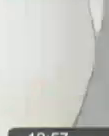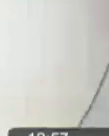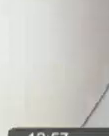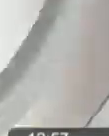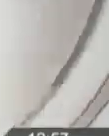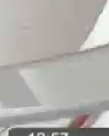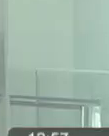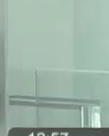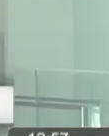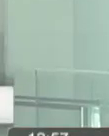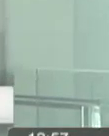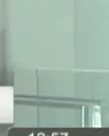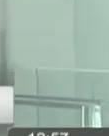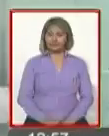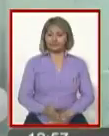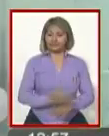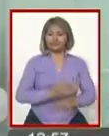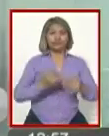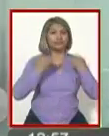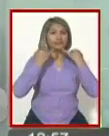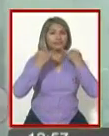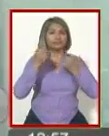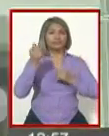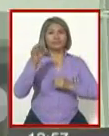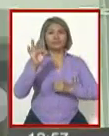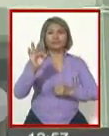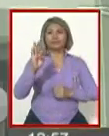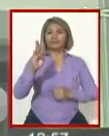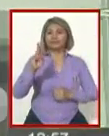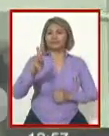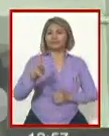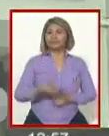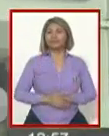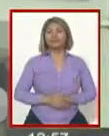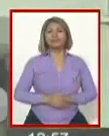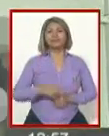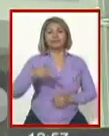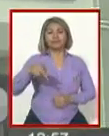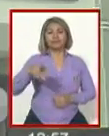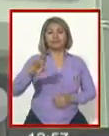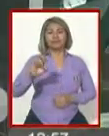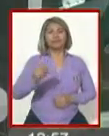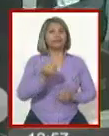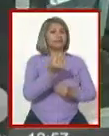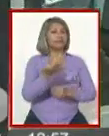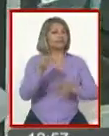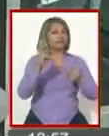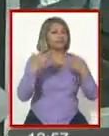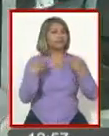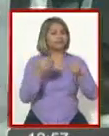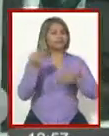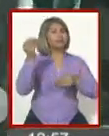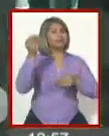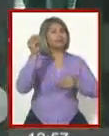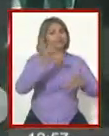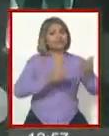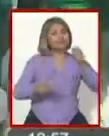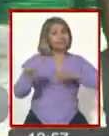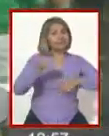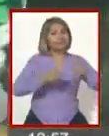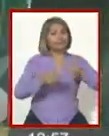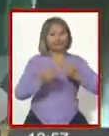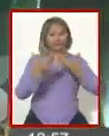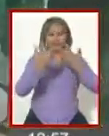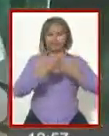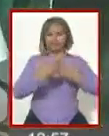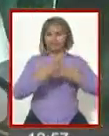En instantes, ante el anuncio de la AFP Previsión sobre su salida del país, muchas personas que tienen sus aportes realizados en la